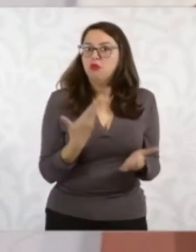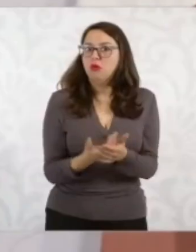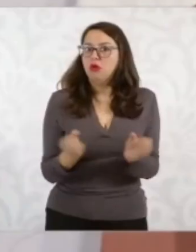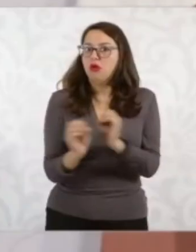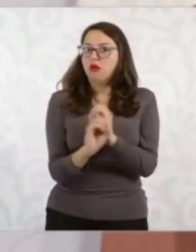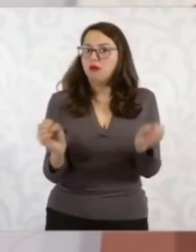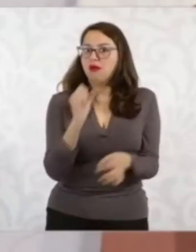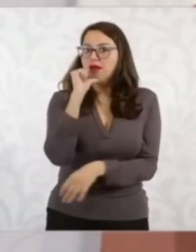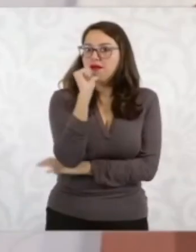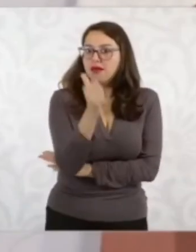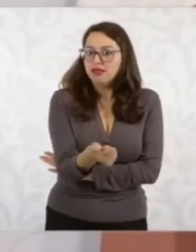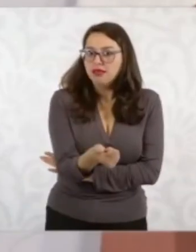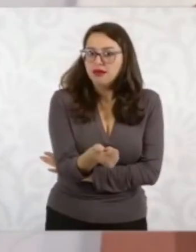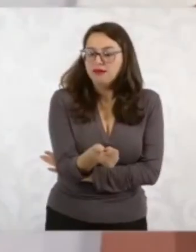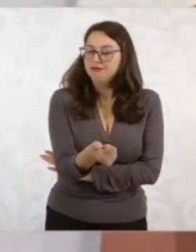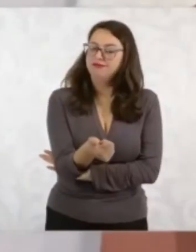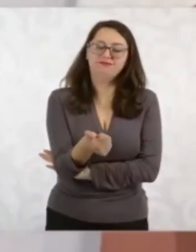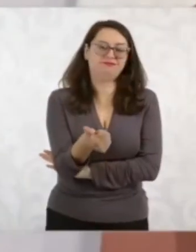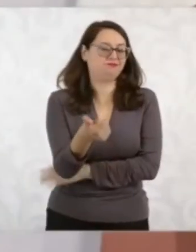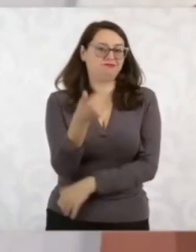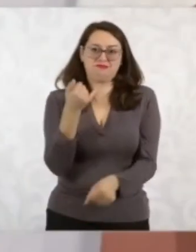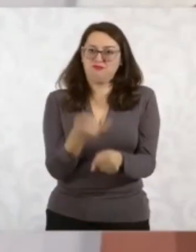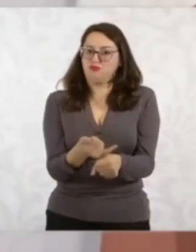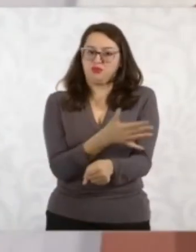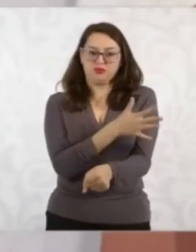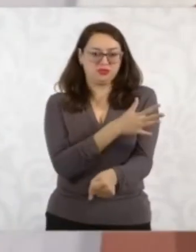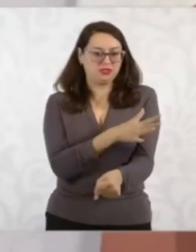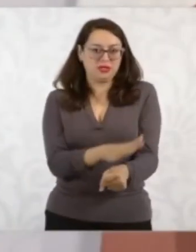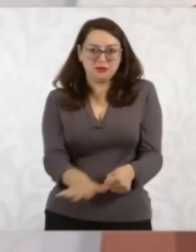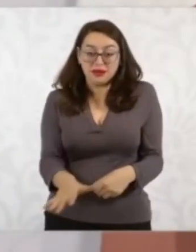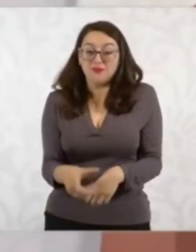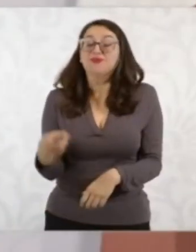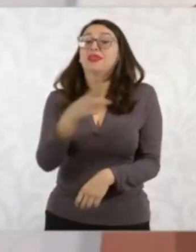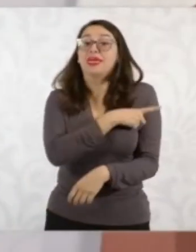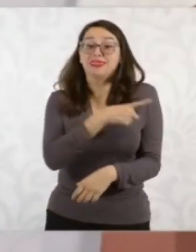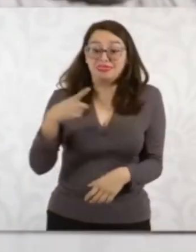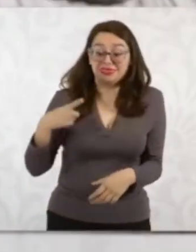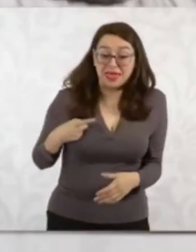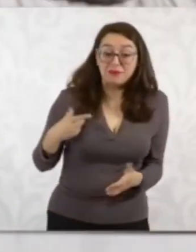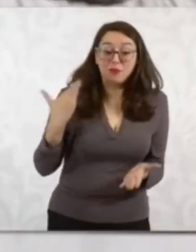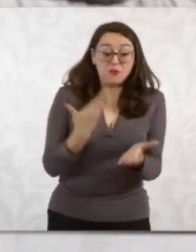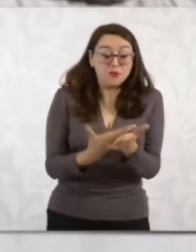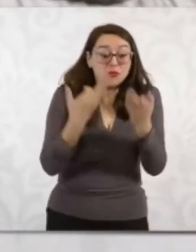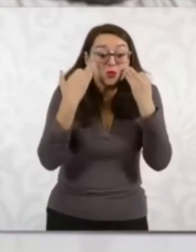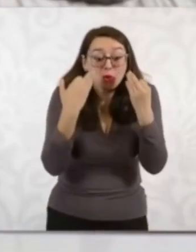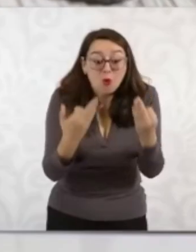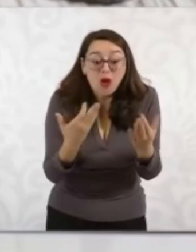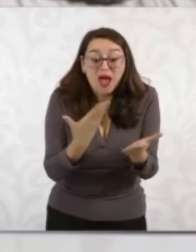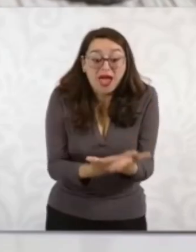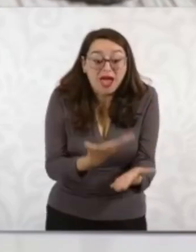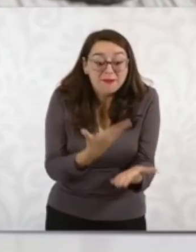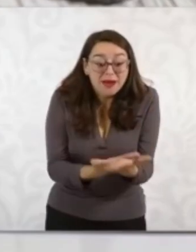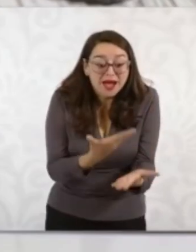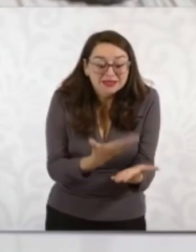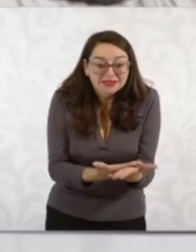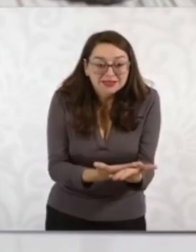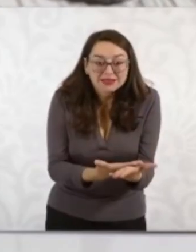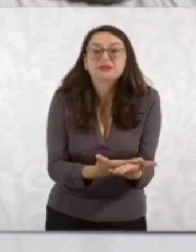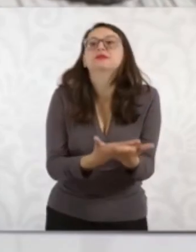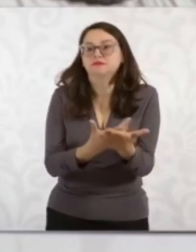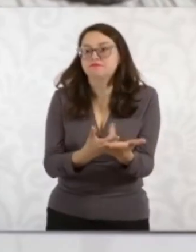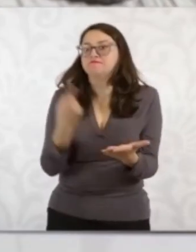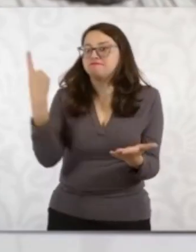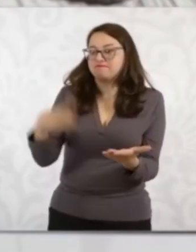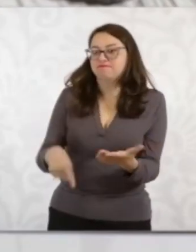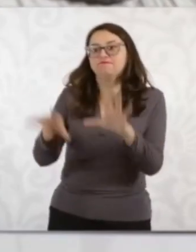carpeta de investigación y, en su caso, orden de aprehensión o no que determine un juez. Esto es muy importante,